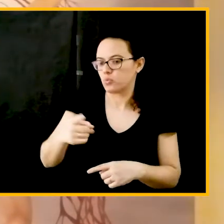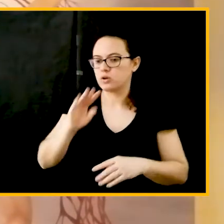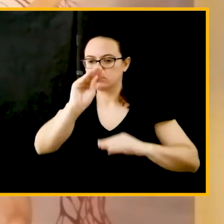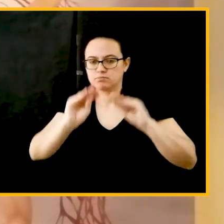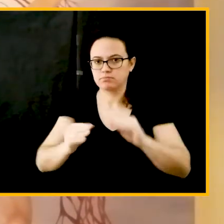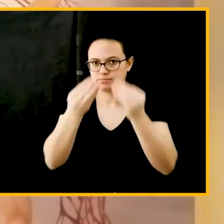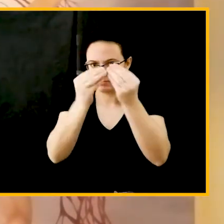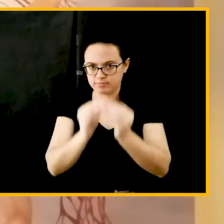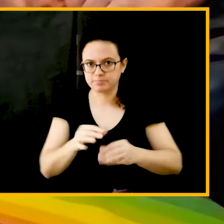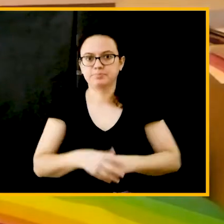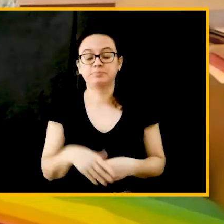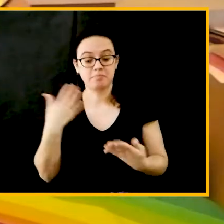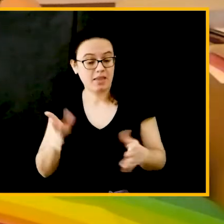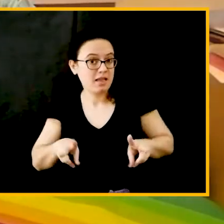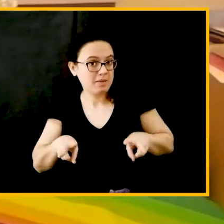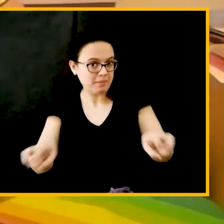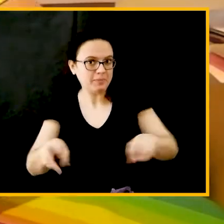que, vamos a ello.